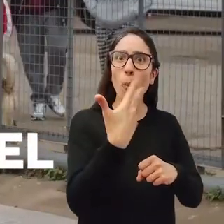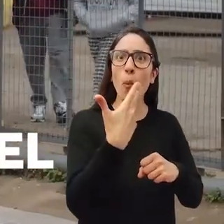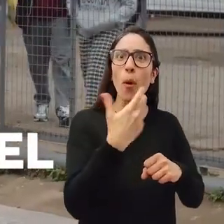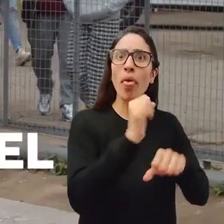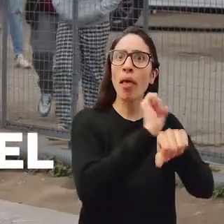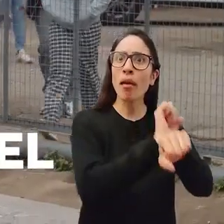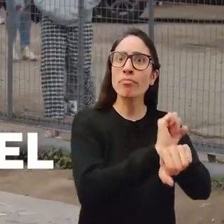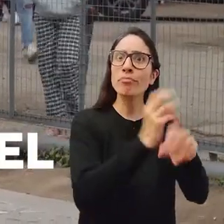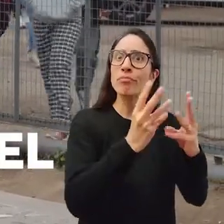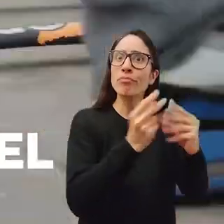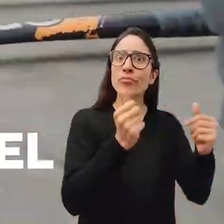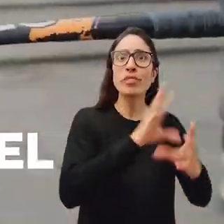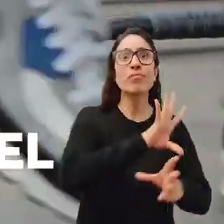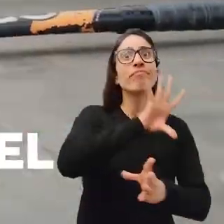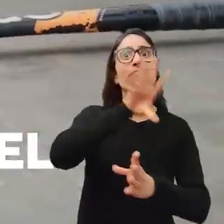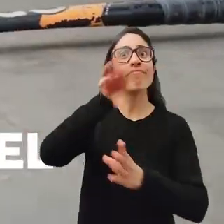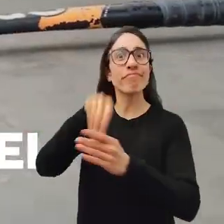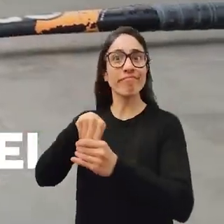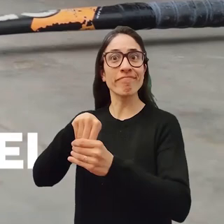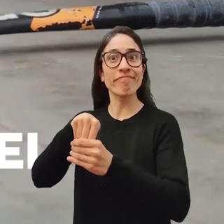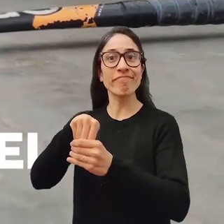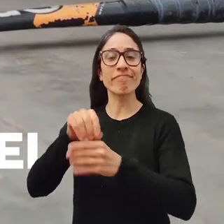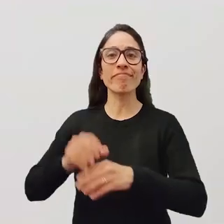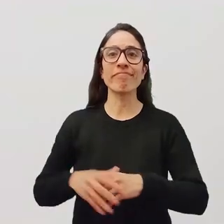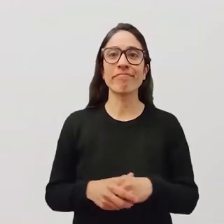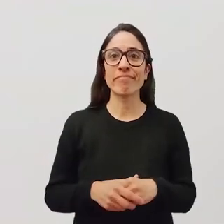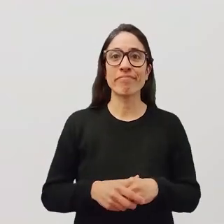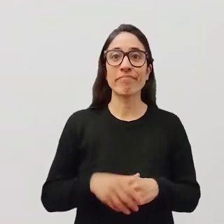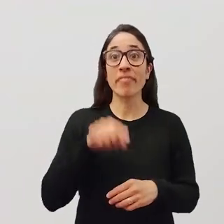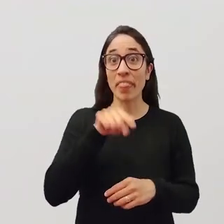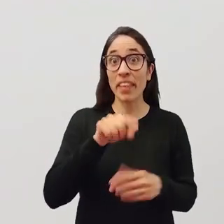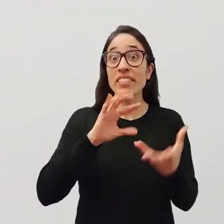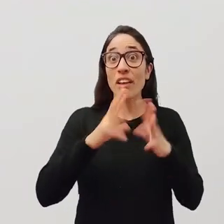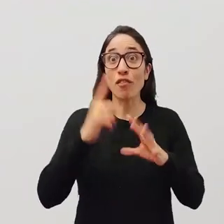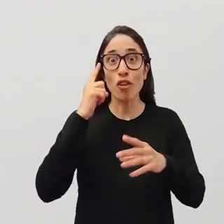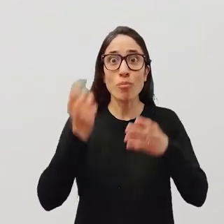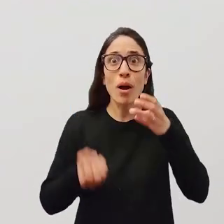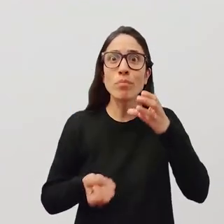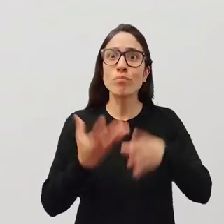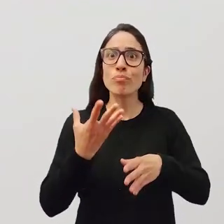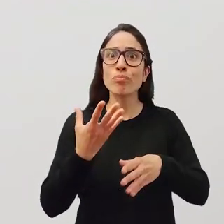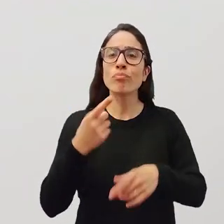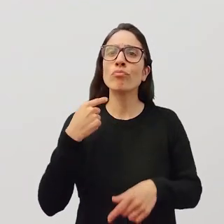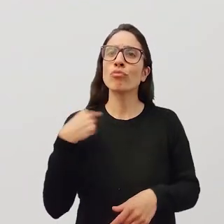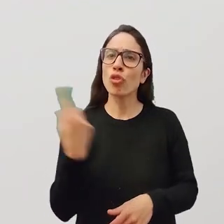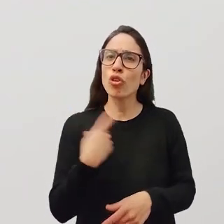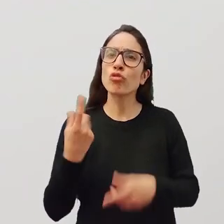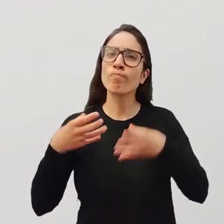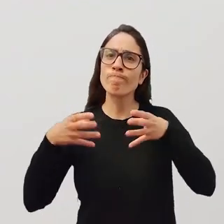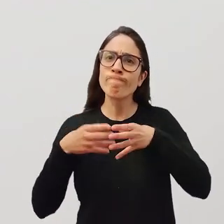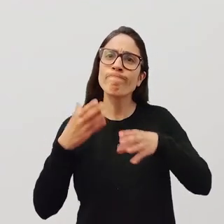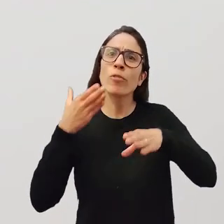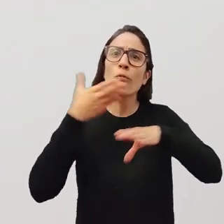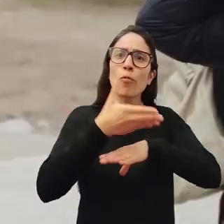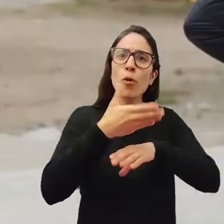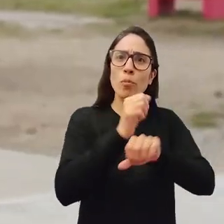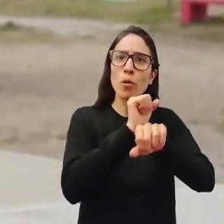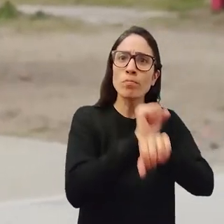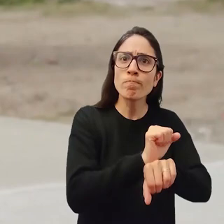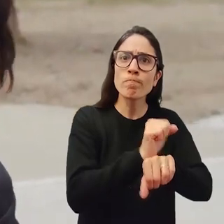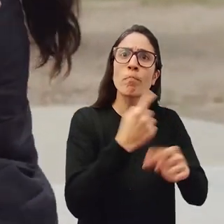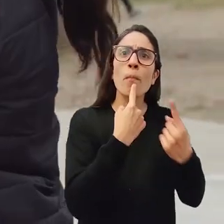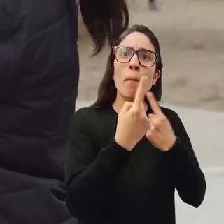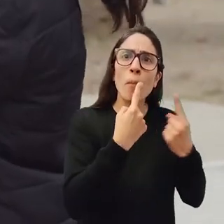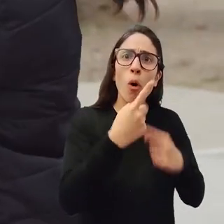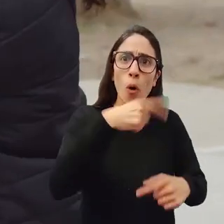en su comunidad, estaba bueno. Entonces así un poco surgió cuando les preguntamos a las chicas, todas quieren